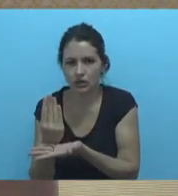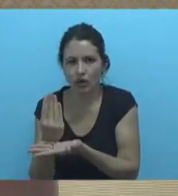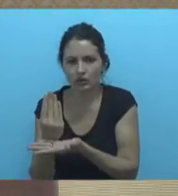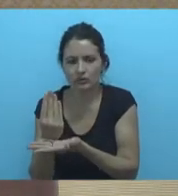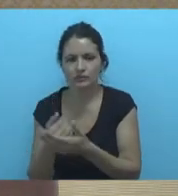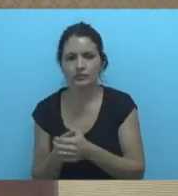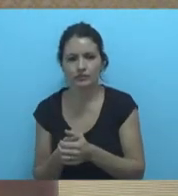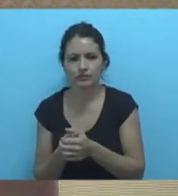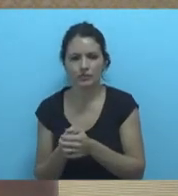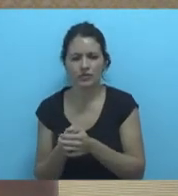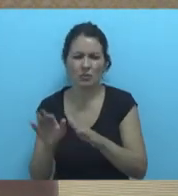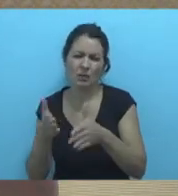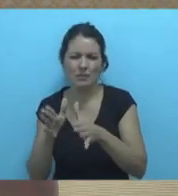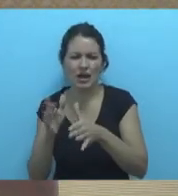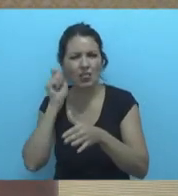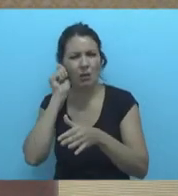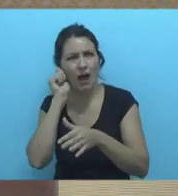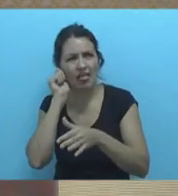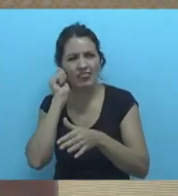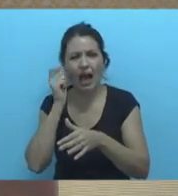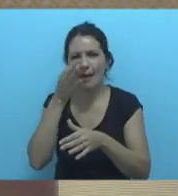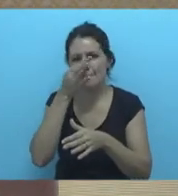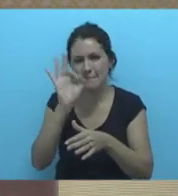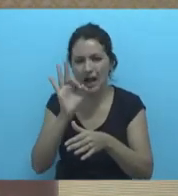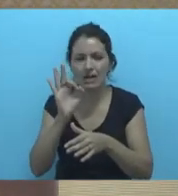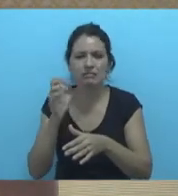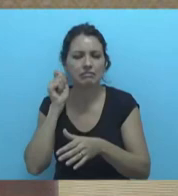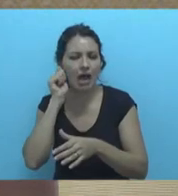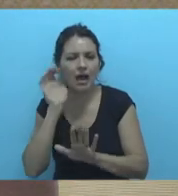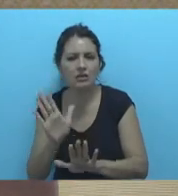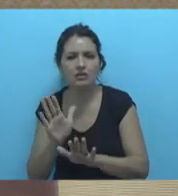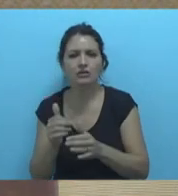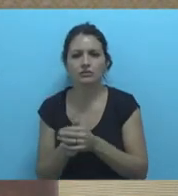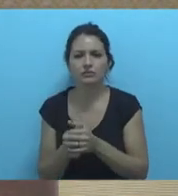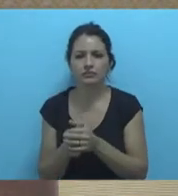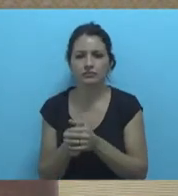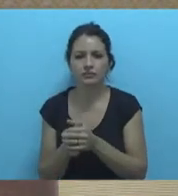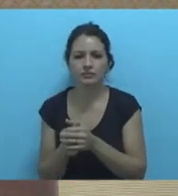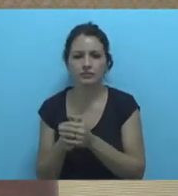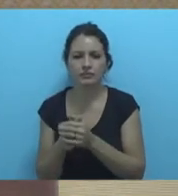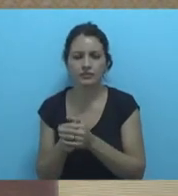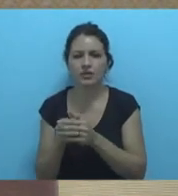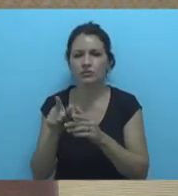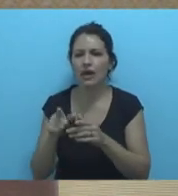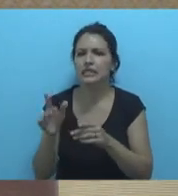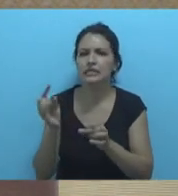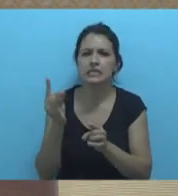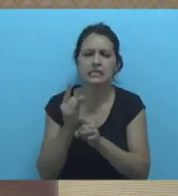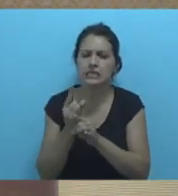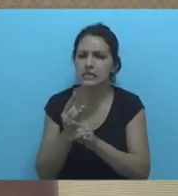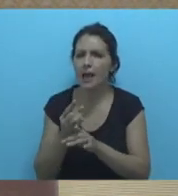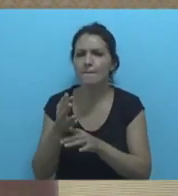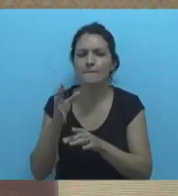izquierda, cuando los 24 de marzo nos juntábamos a hacer la gran marcha del 24 de marzo. No es fácil estar en ese lugar, y